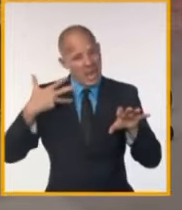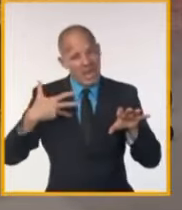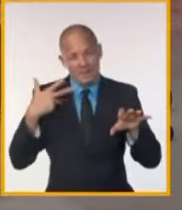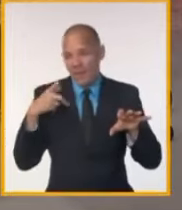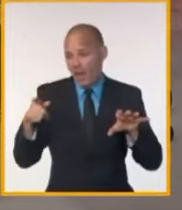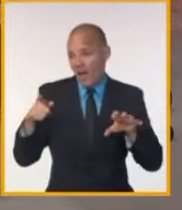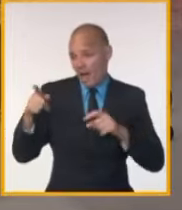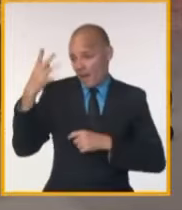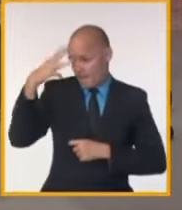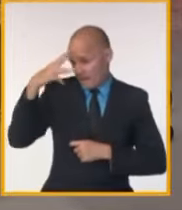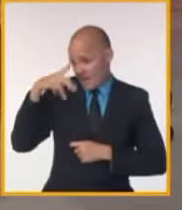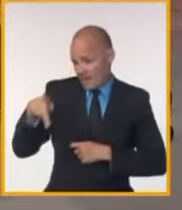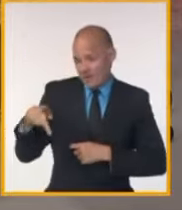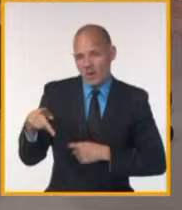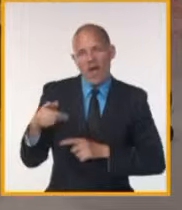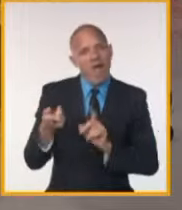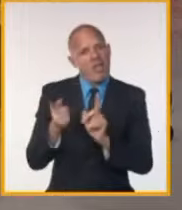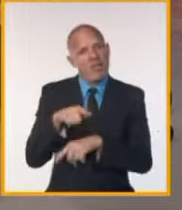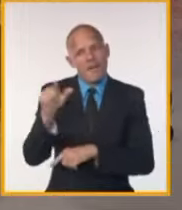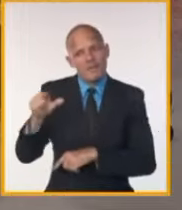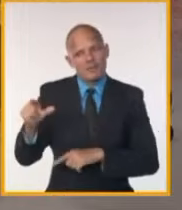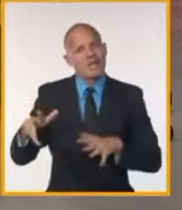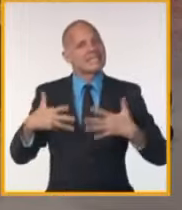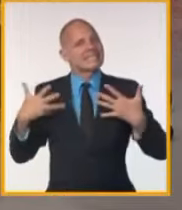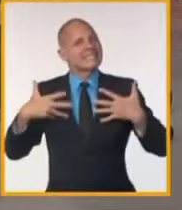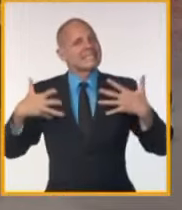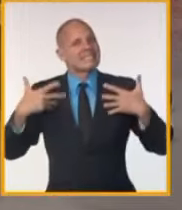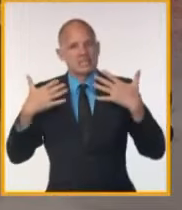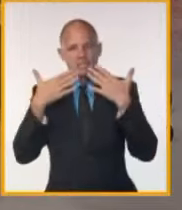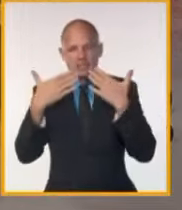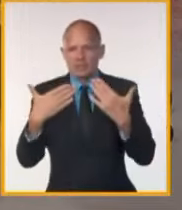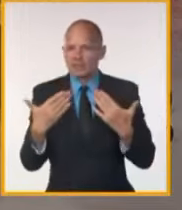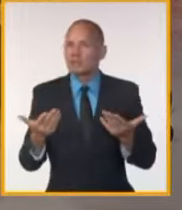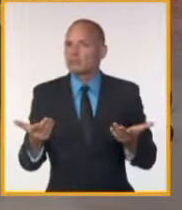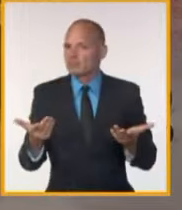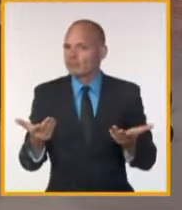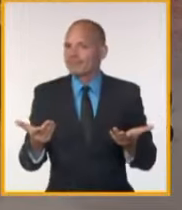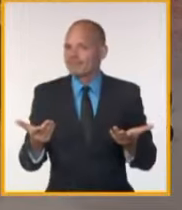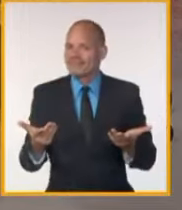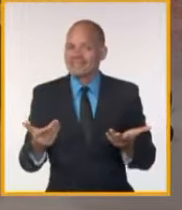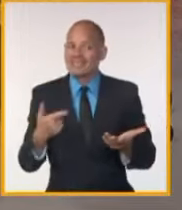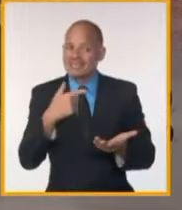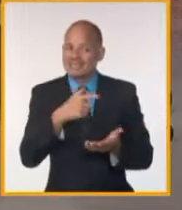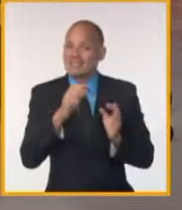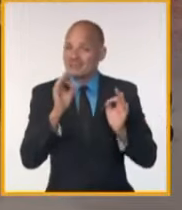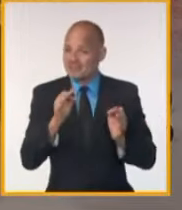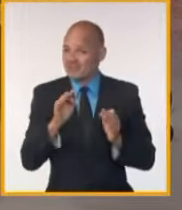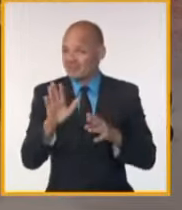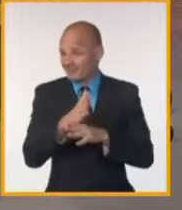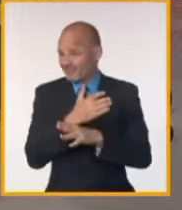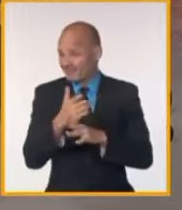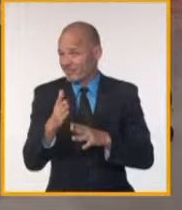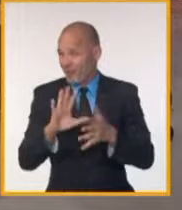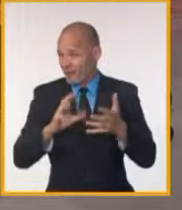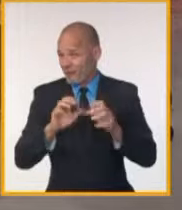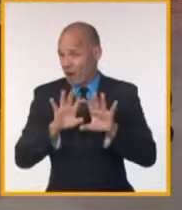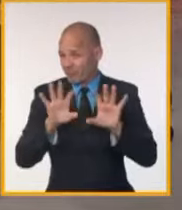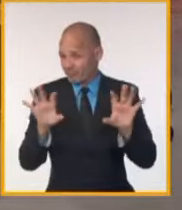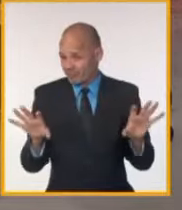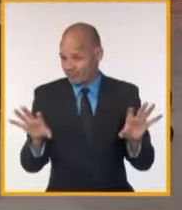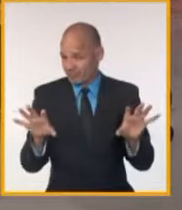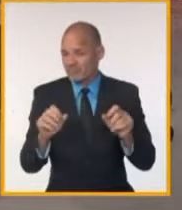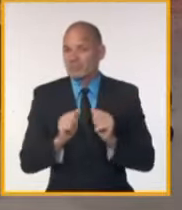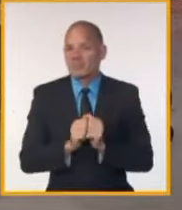que toman medidas antineoliberal y que han llevado eh resultados como el de México y y por el otro lado ese regreso